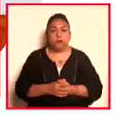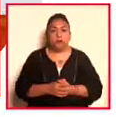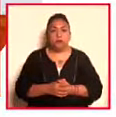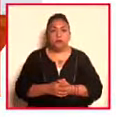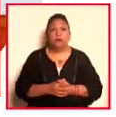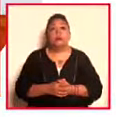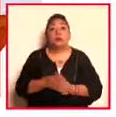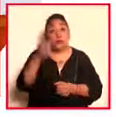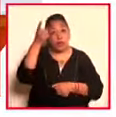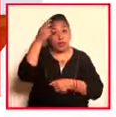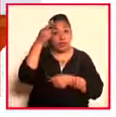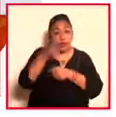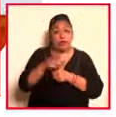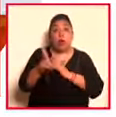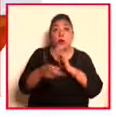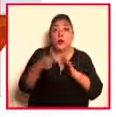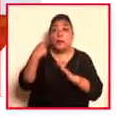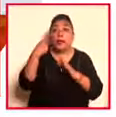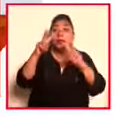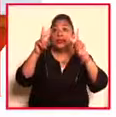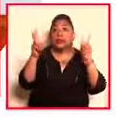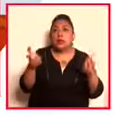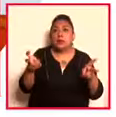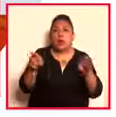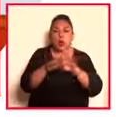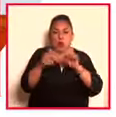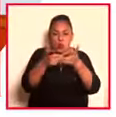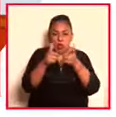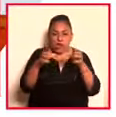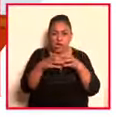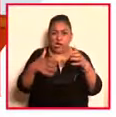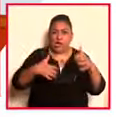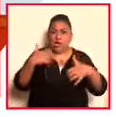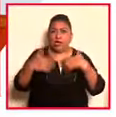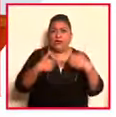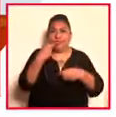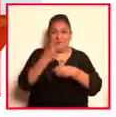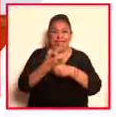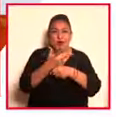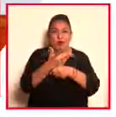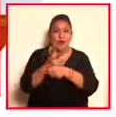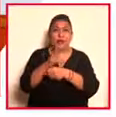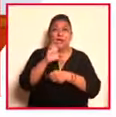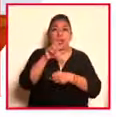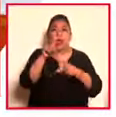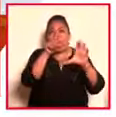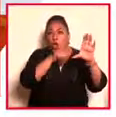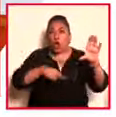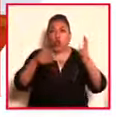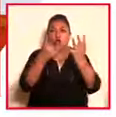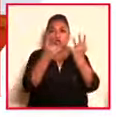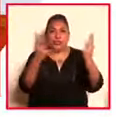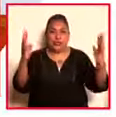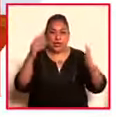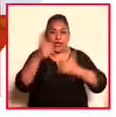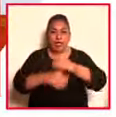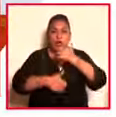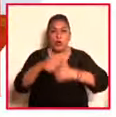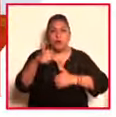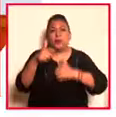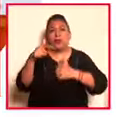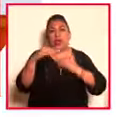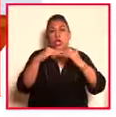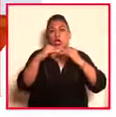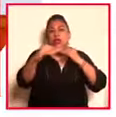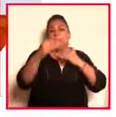El director vuelve a retomar el tema de la histeria colectiva en su segundo largometraje, El hoyo en la cerca, que compite en la sección Horizonte